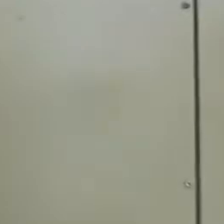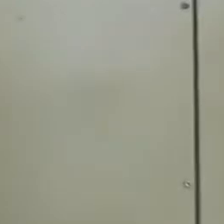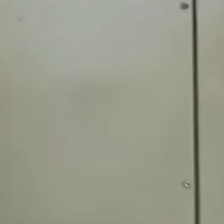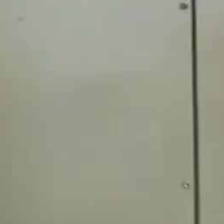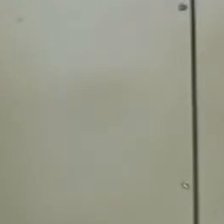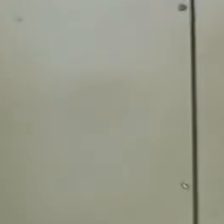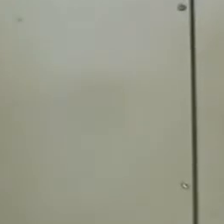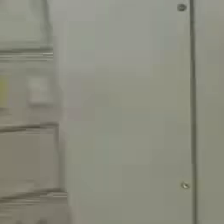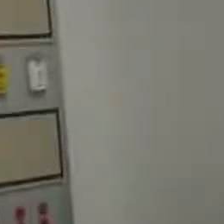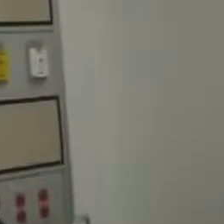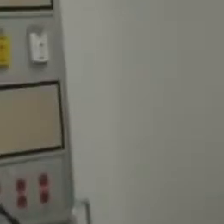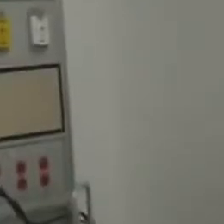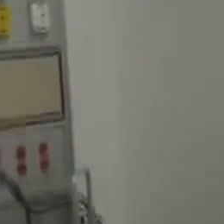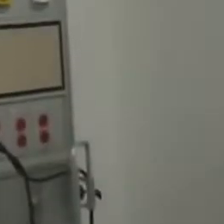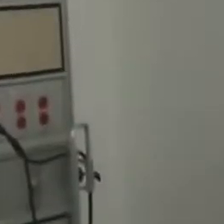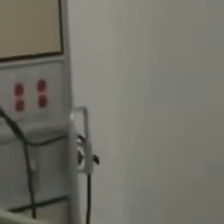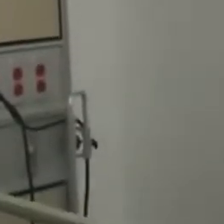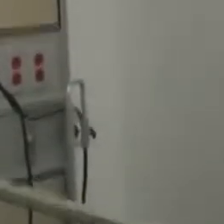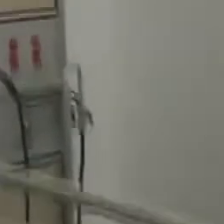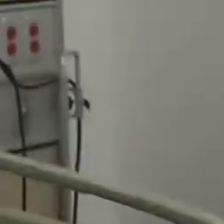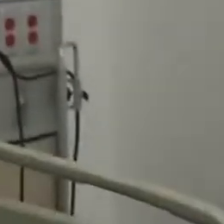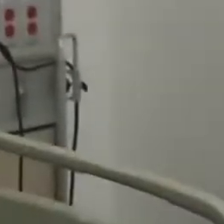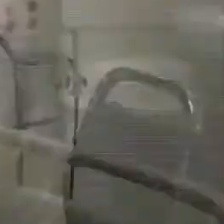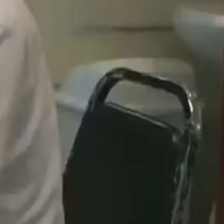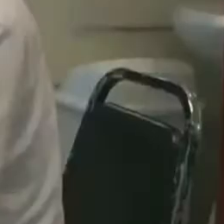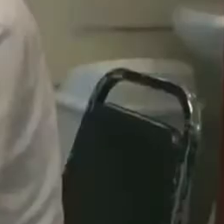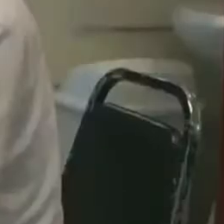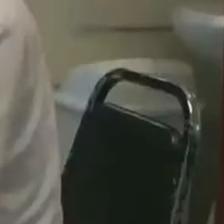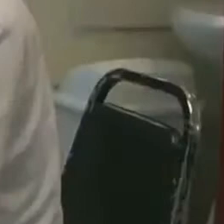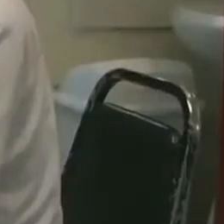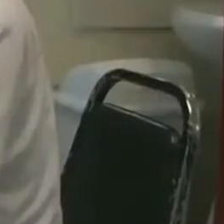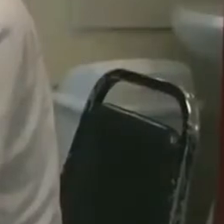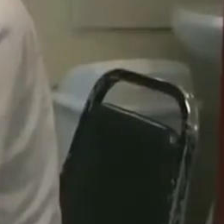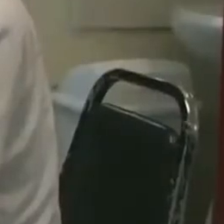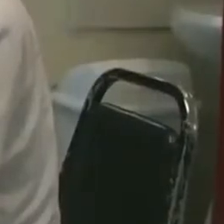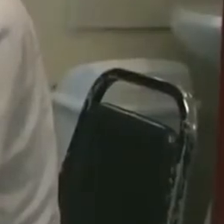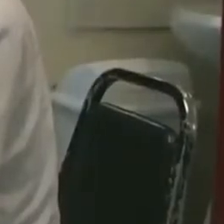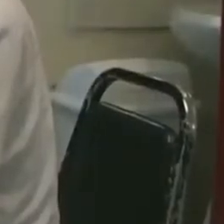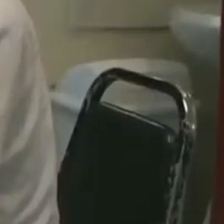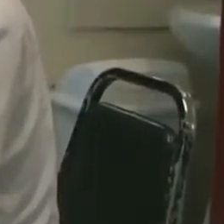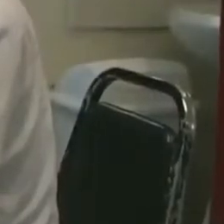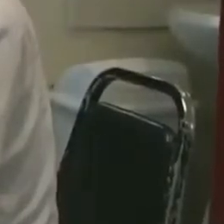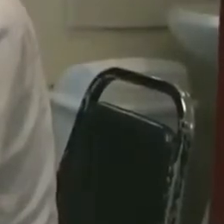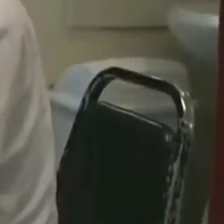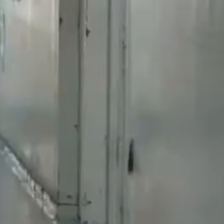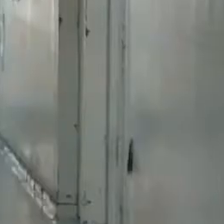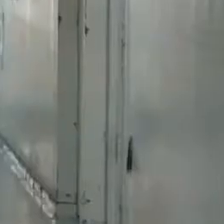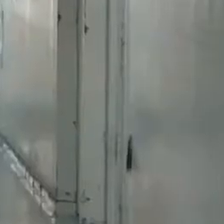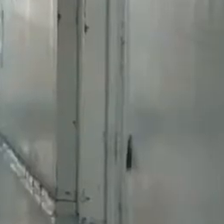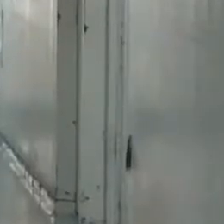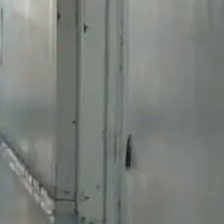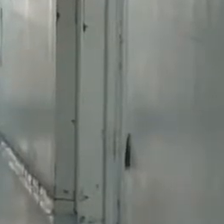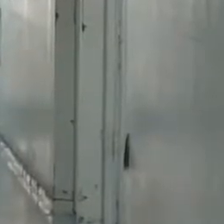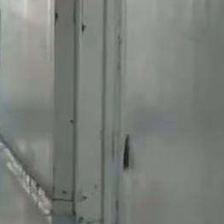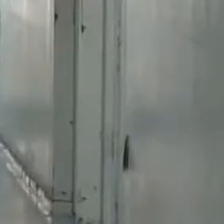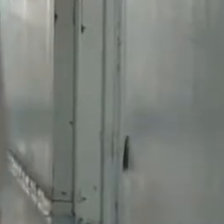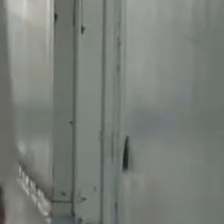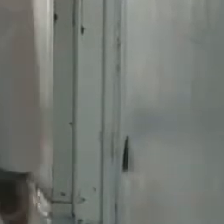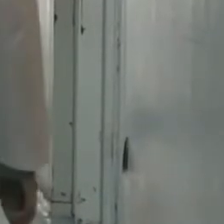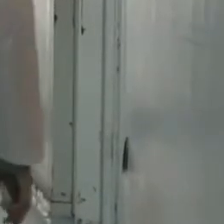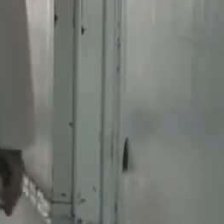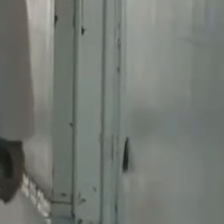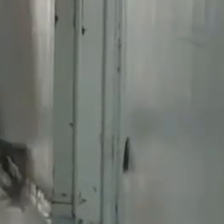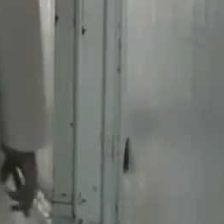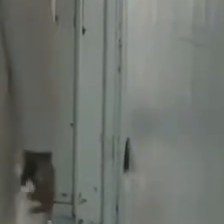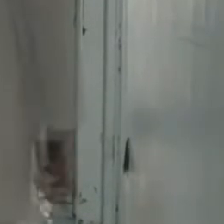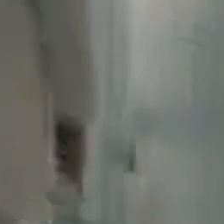de hoy, el hospital ha sido terminado y ha sido utilizado para hacerle frente a la pandemia de COVID-19, ocupando su área de